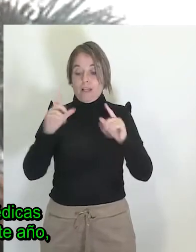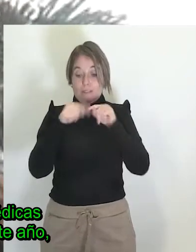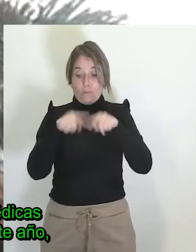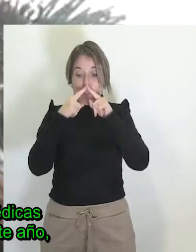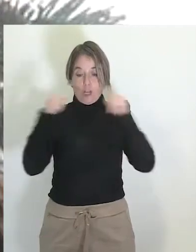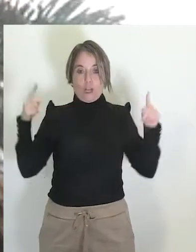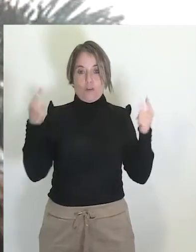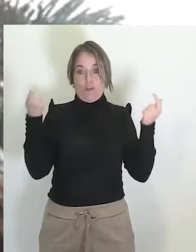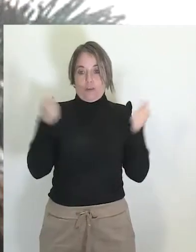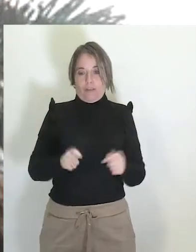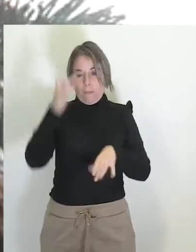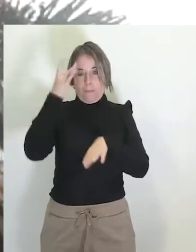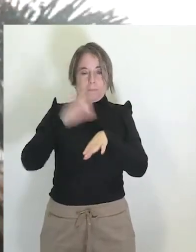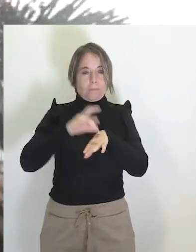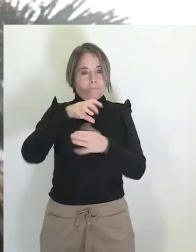este año,